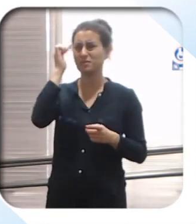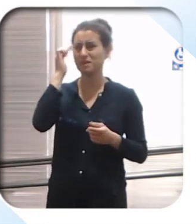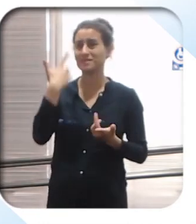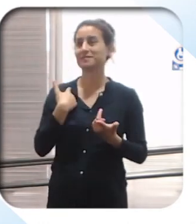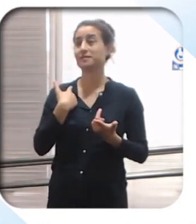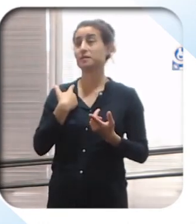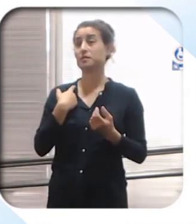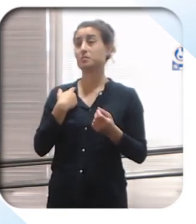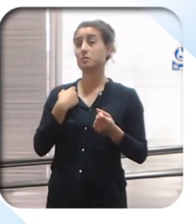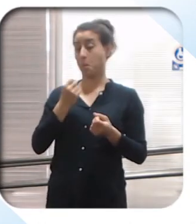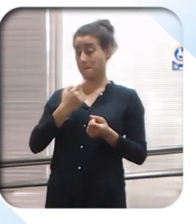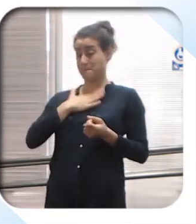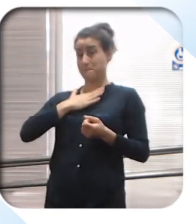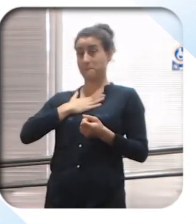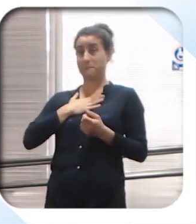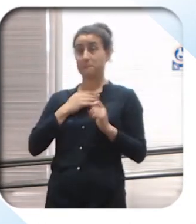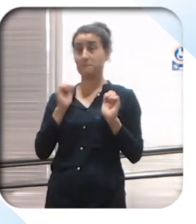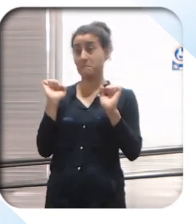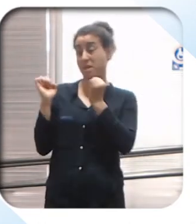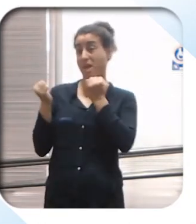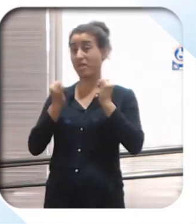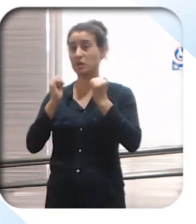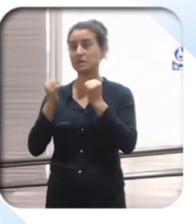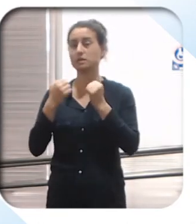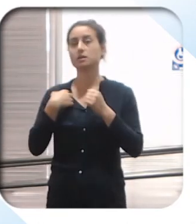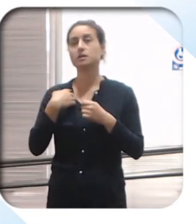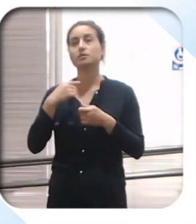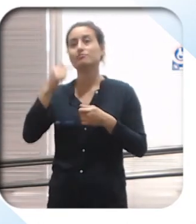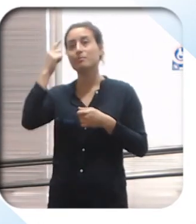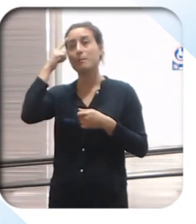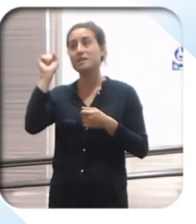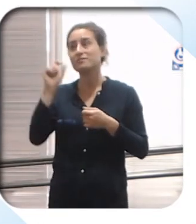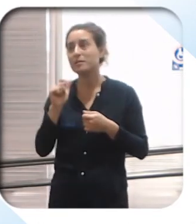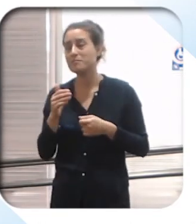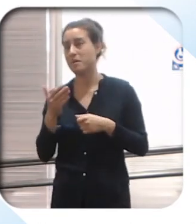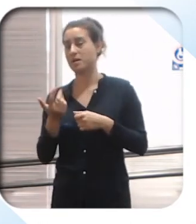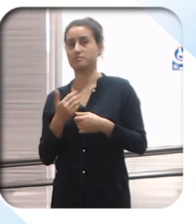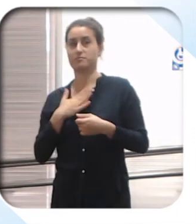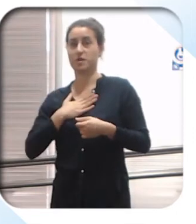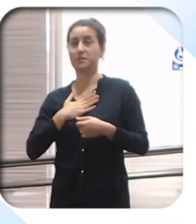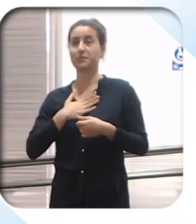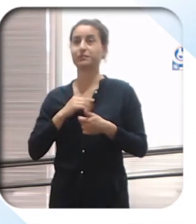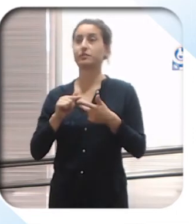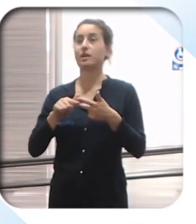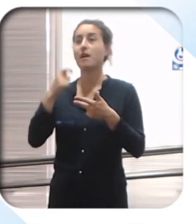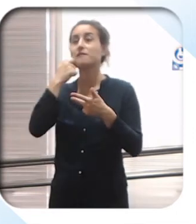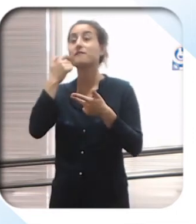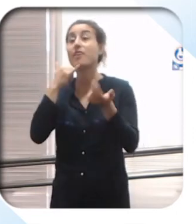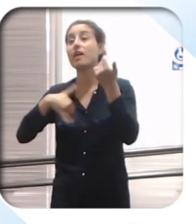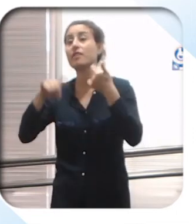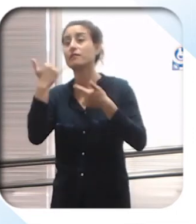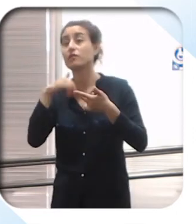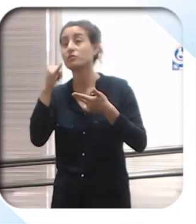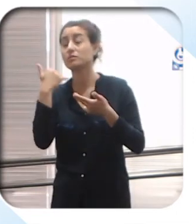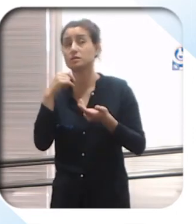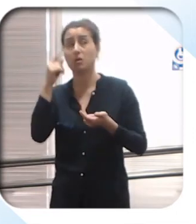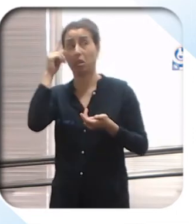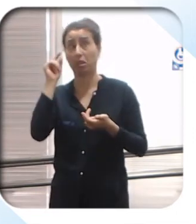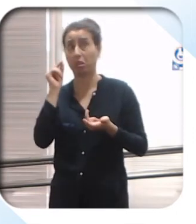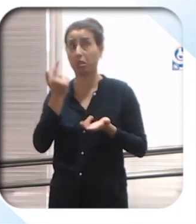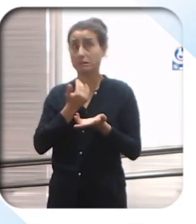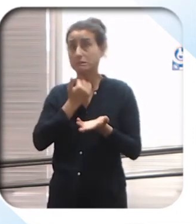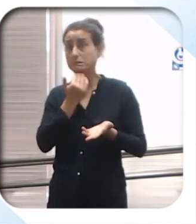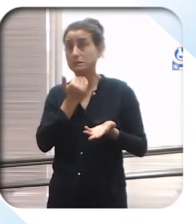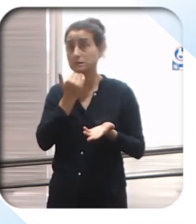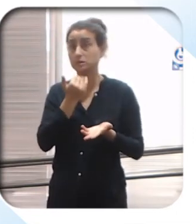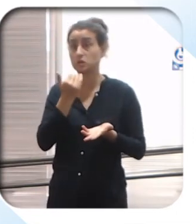por nuestros propios miedos, ¿tá? Por nuestros propios prejuicios, por nuestra falta de información e ignorancia de